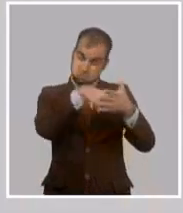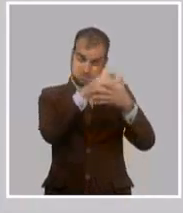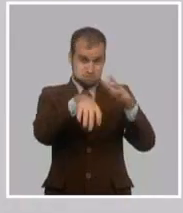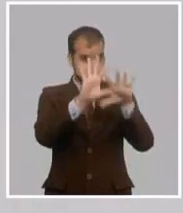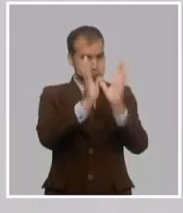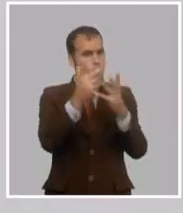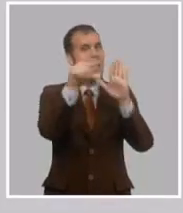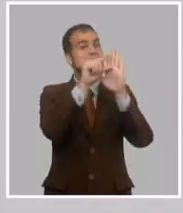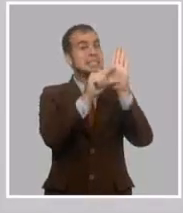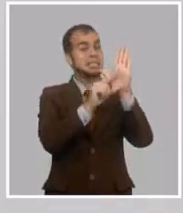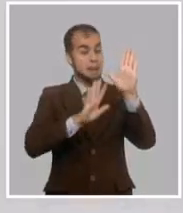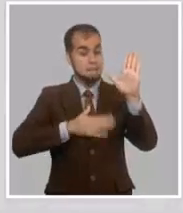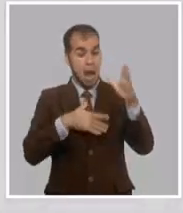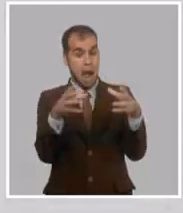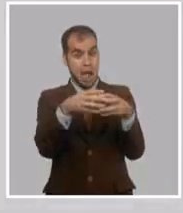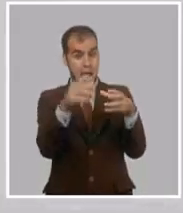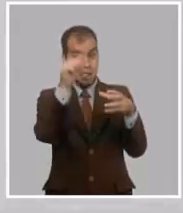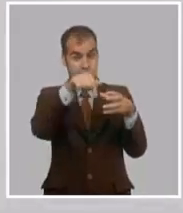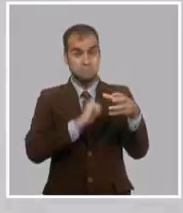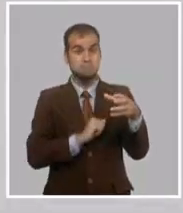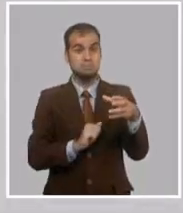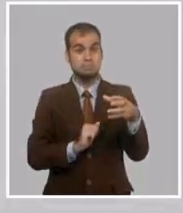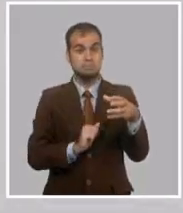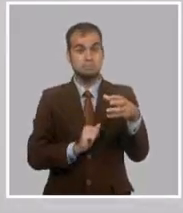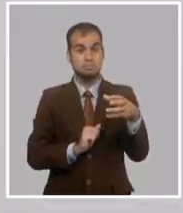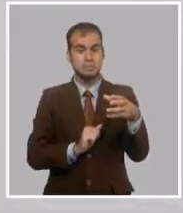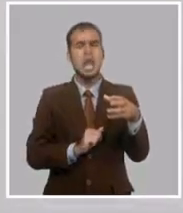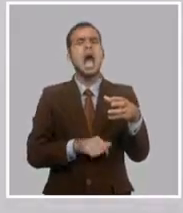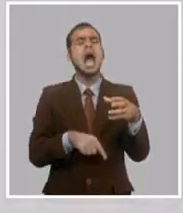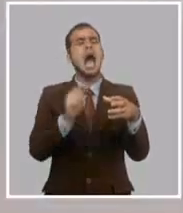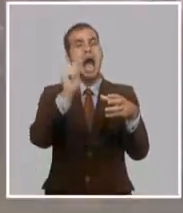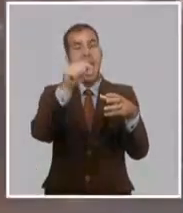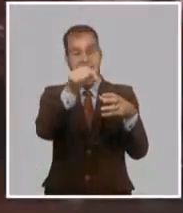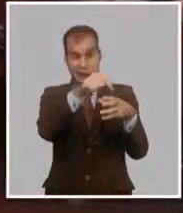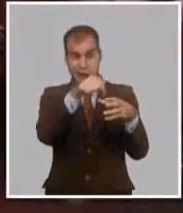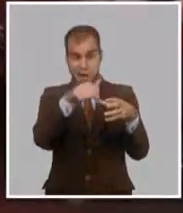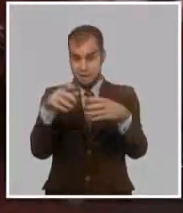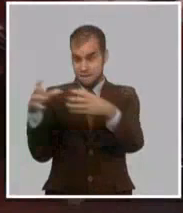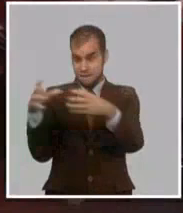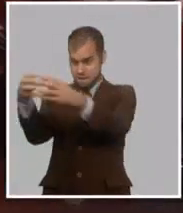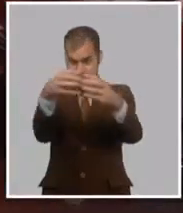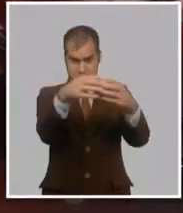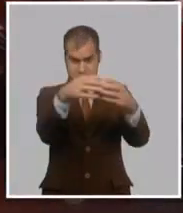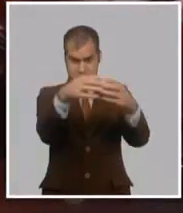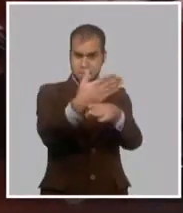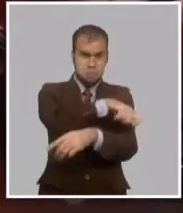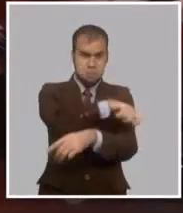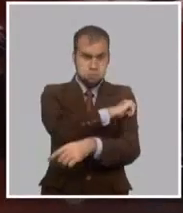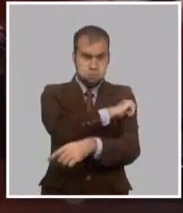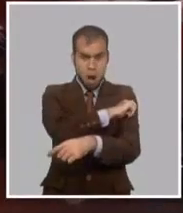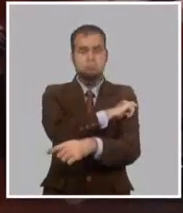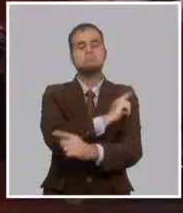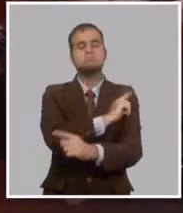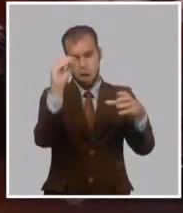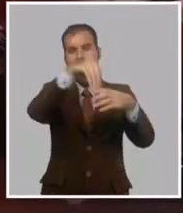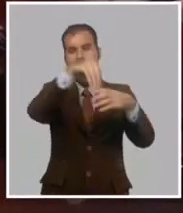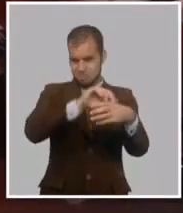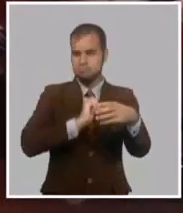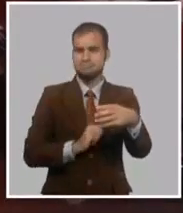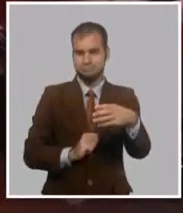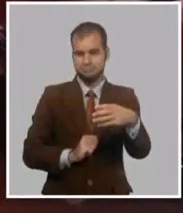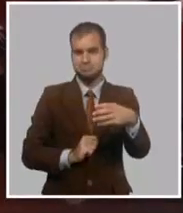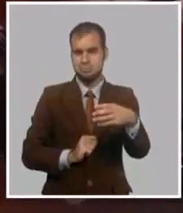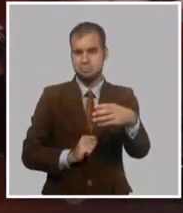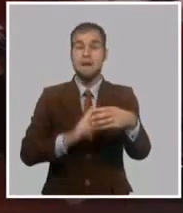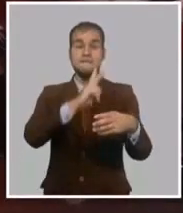partido, en el cual están representados todos los clubes de la localidad. Y de esos presidentes de cada